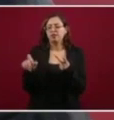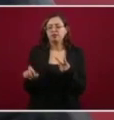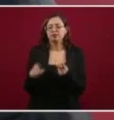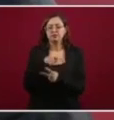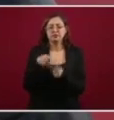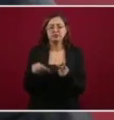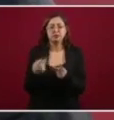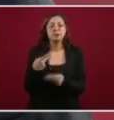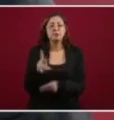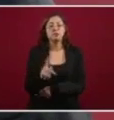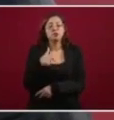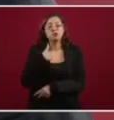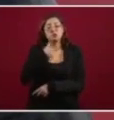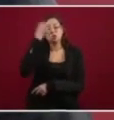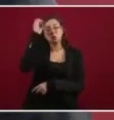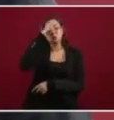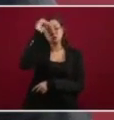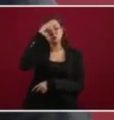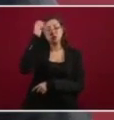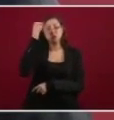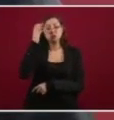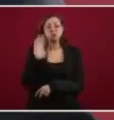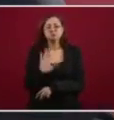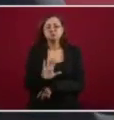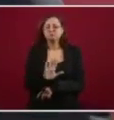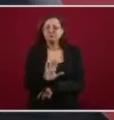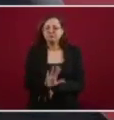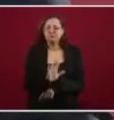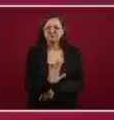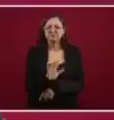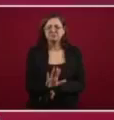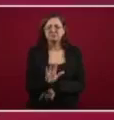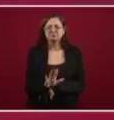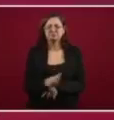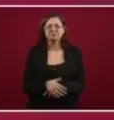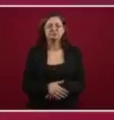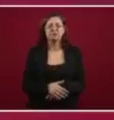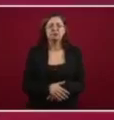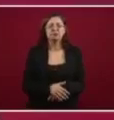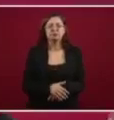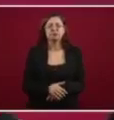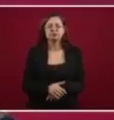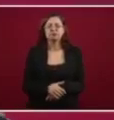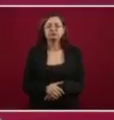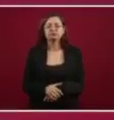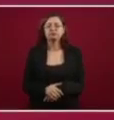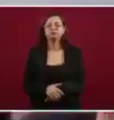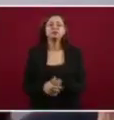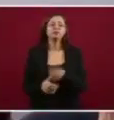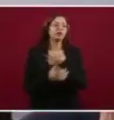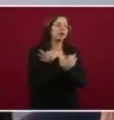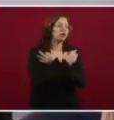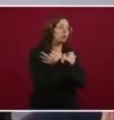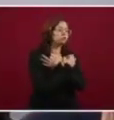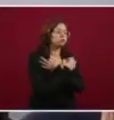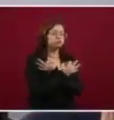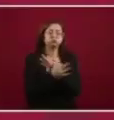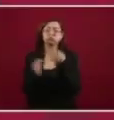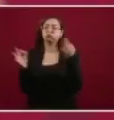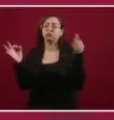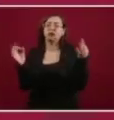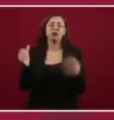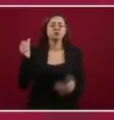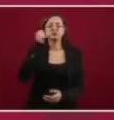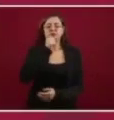pero mi opinión es no salir a decir el mensaje de siempre,